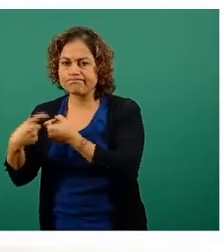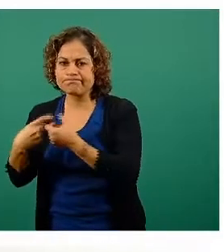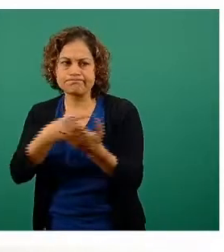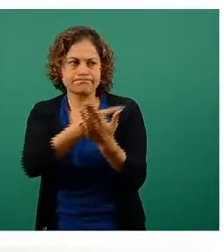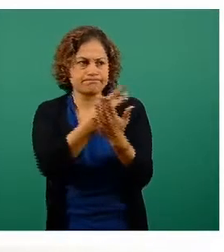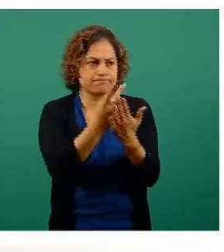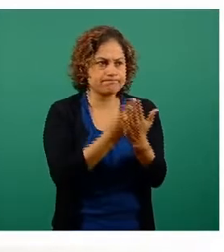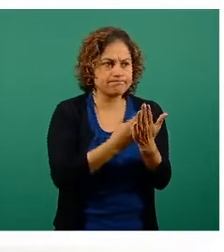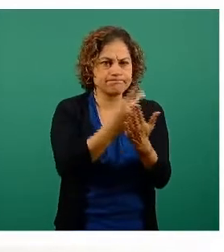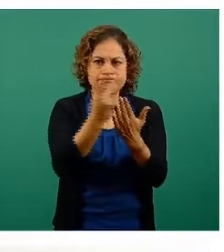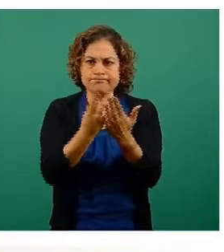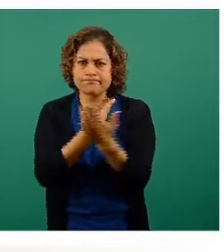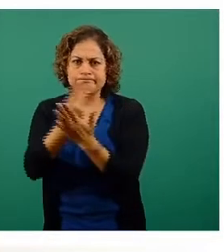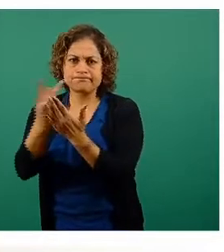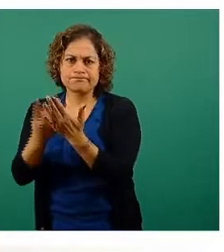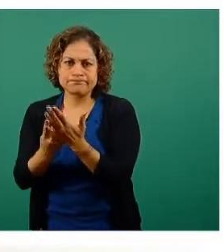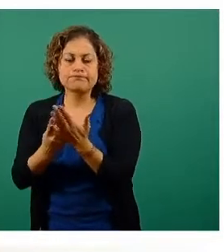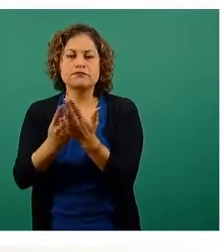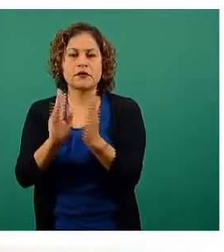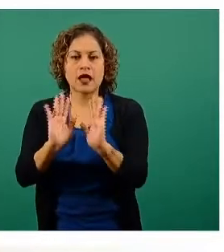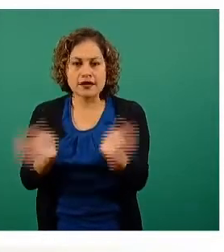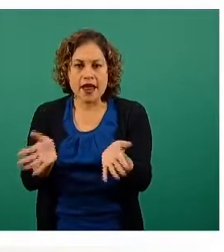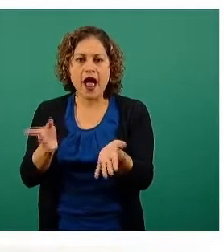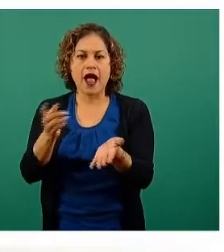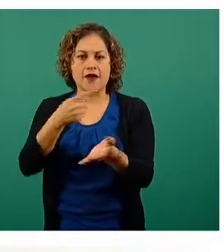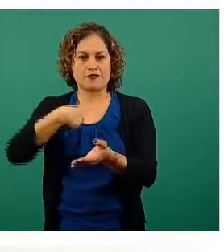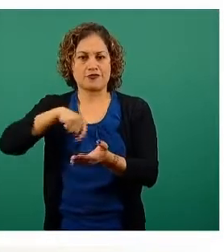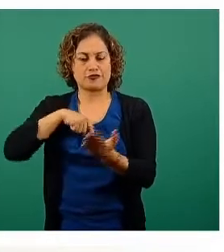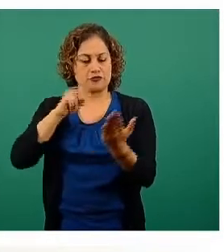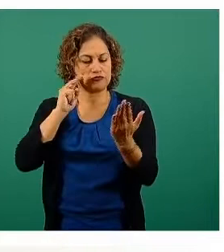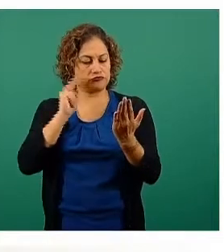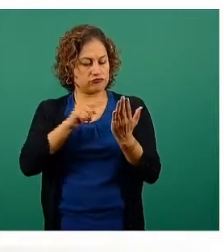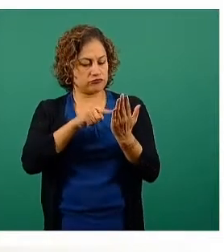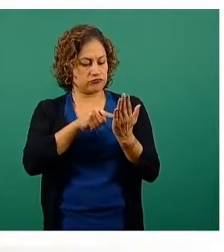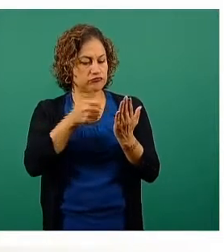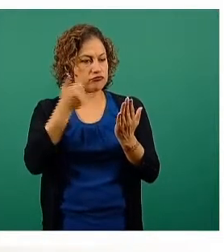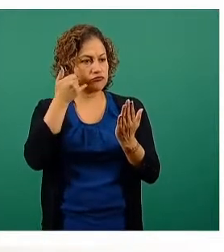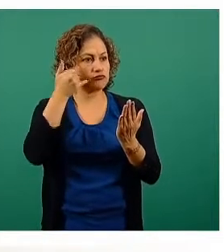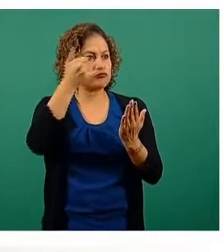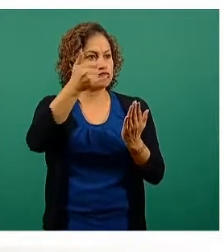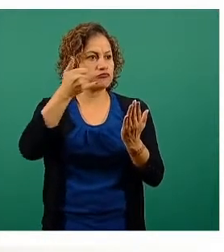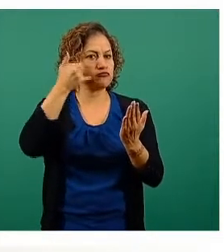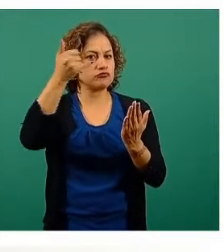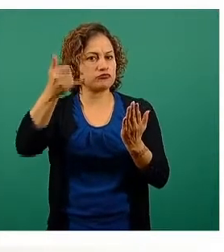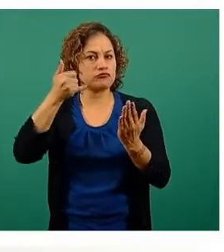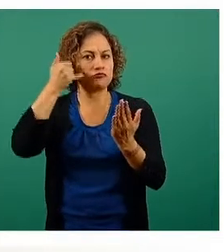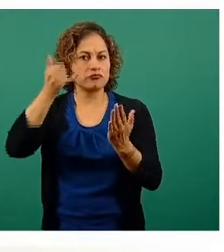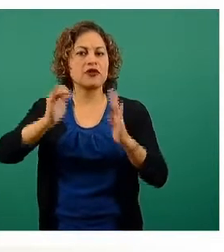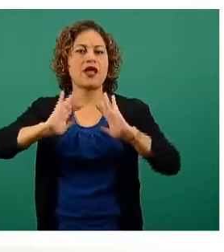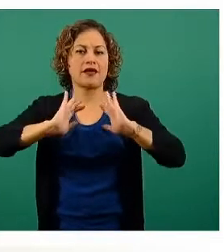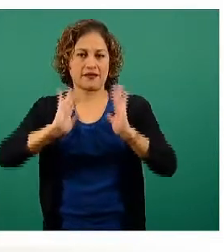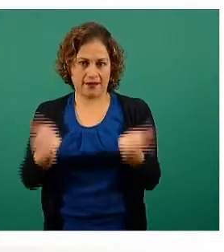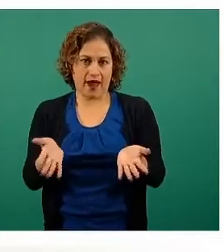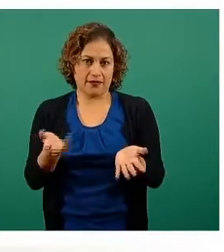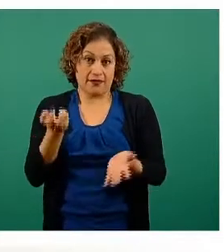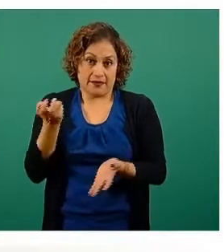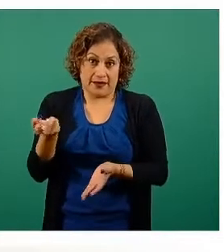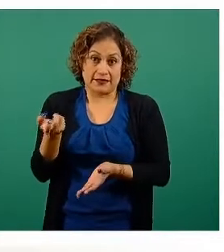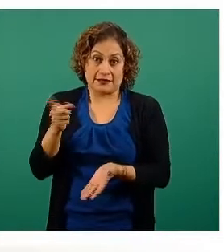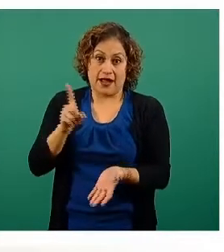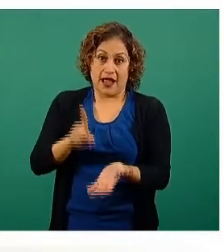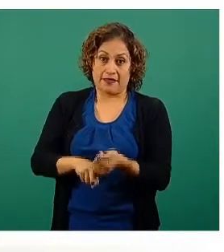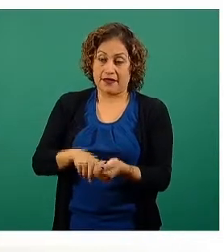de ellas ya han sido contactadas. ¿Por qué? Porque ya contamos con ese registro en la Secretaría de Salud. Así que al